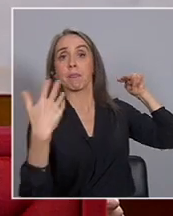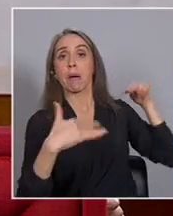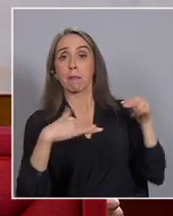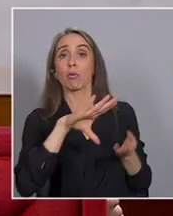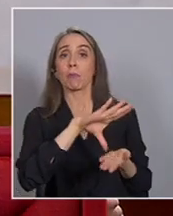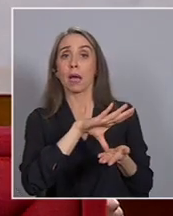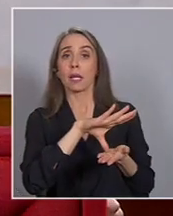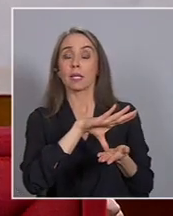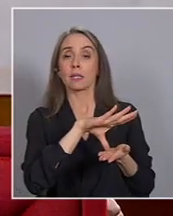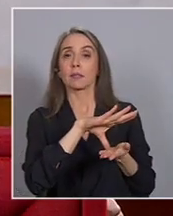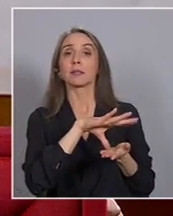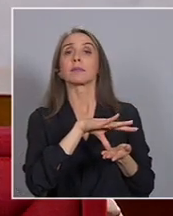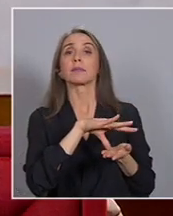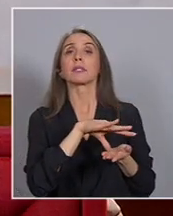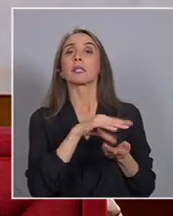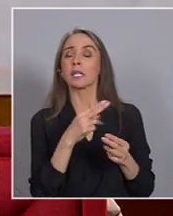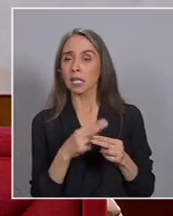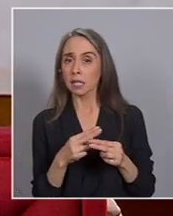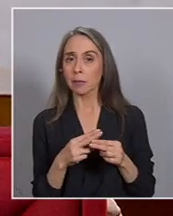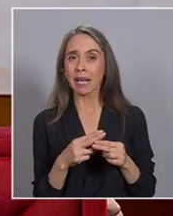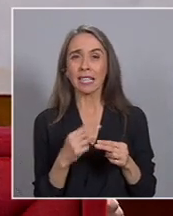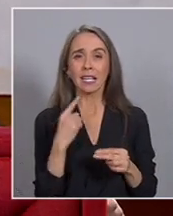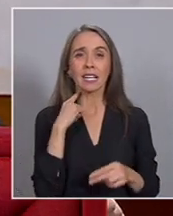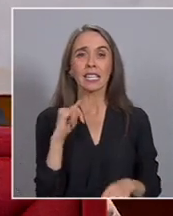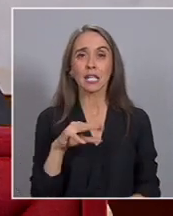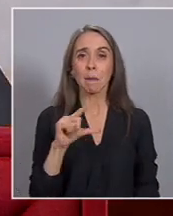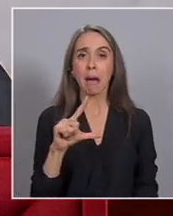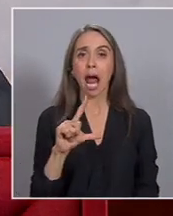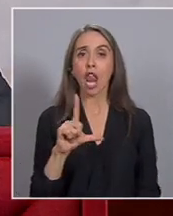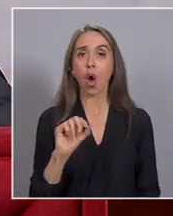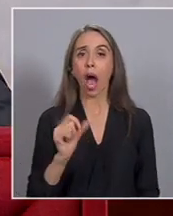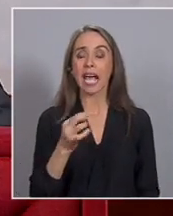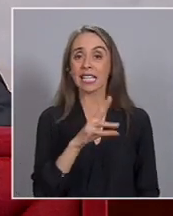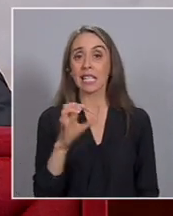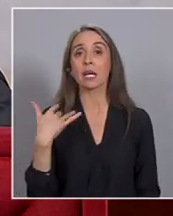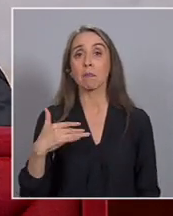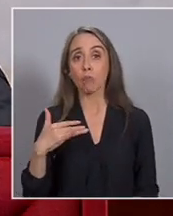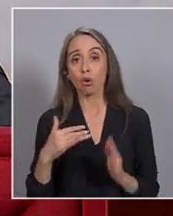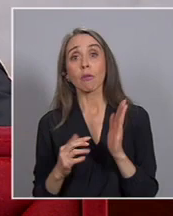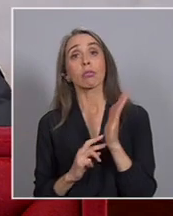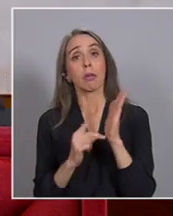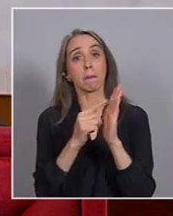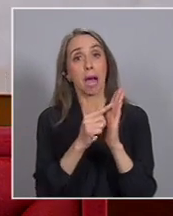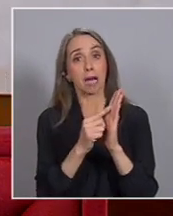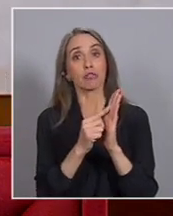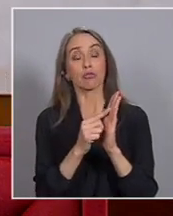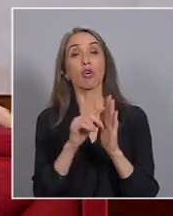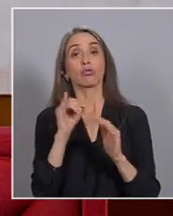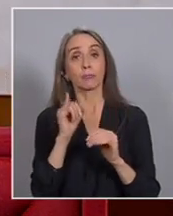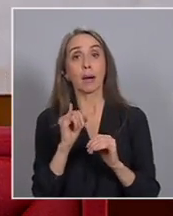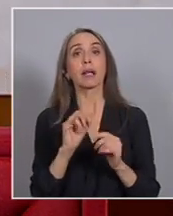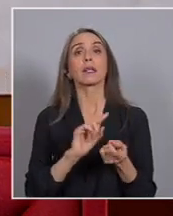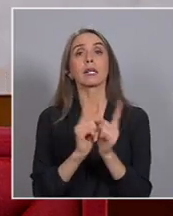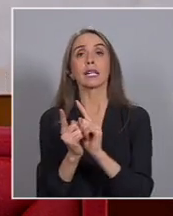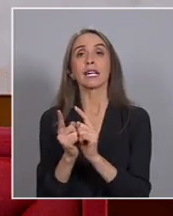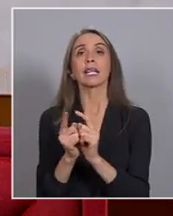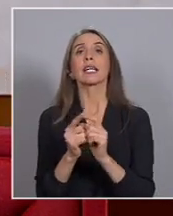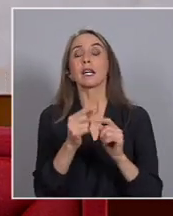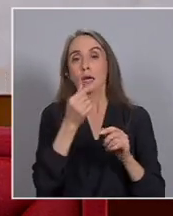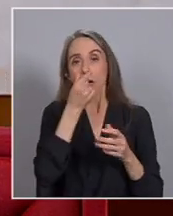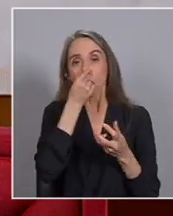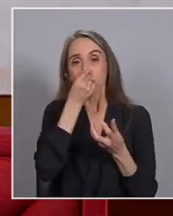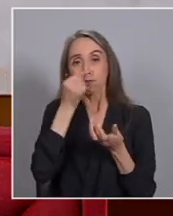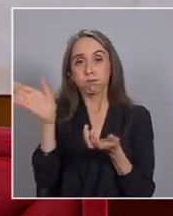como la línea Quimaló-Aguirre. Este es un paso fundamental para lograr la carbono neutralidad